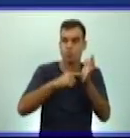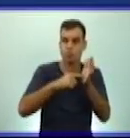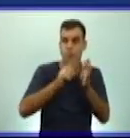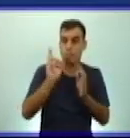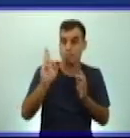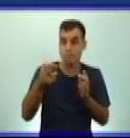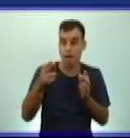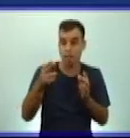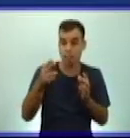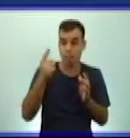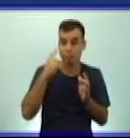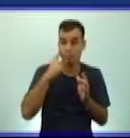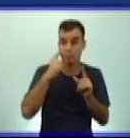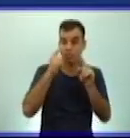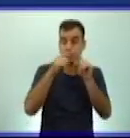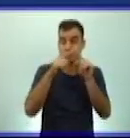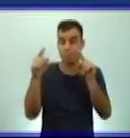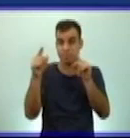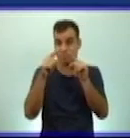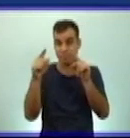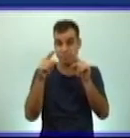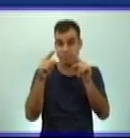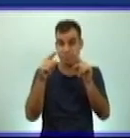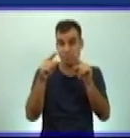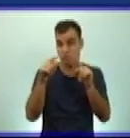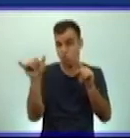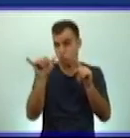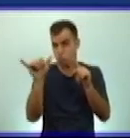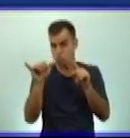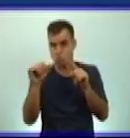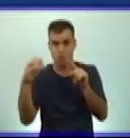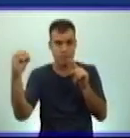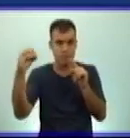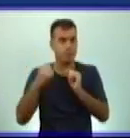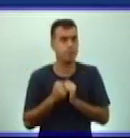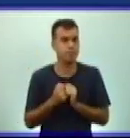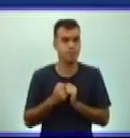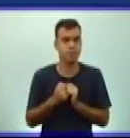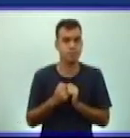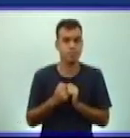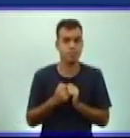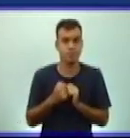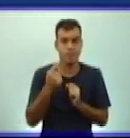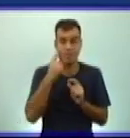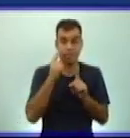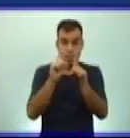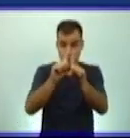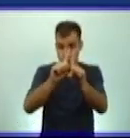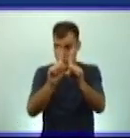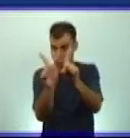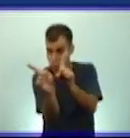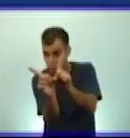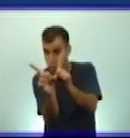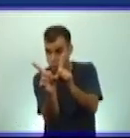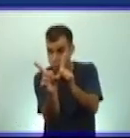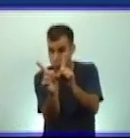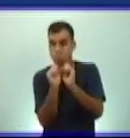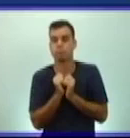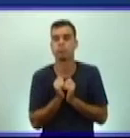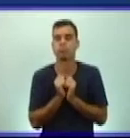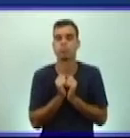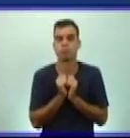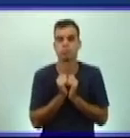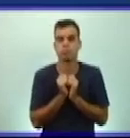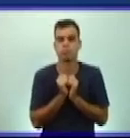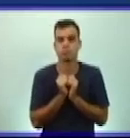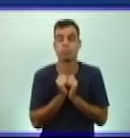tiempo t inicial igual sub 0, o sea, sub 0 igual a 0, el cual cambia de posición durante la rotación del cuerpo que se hace a